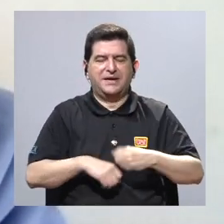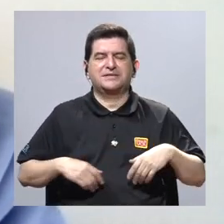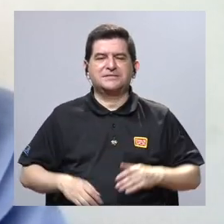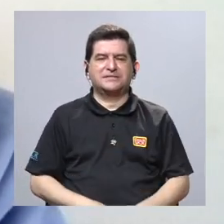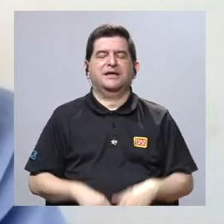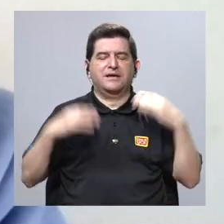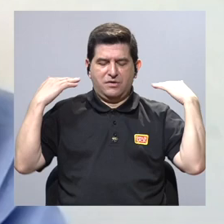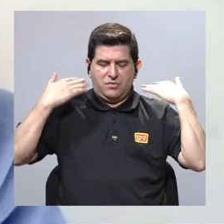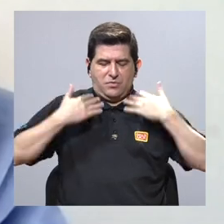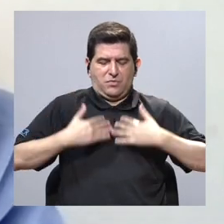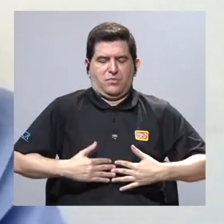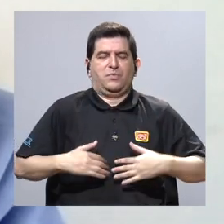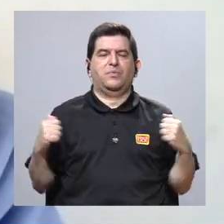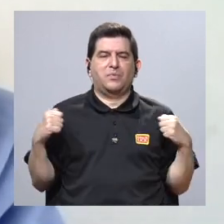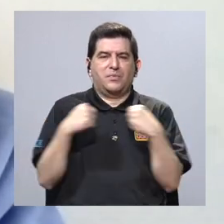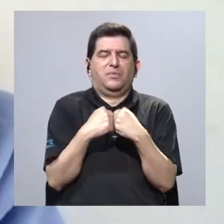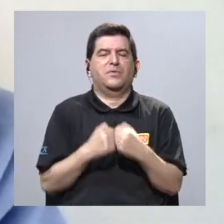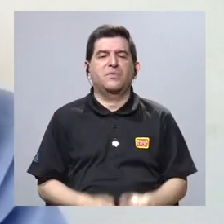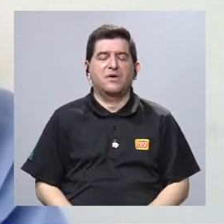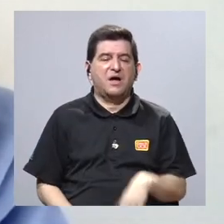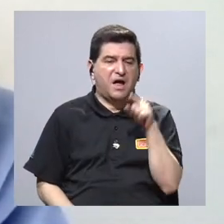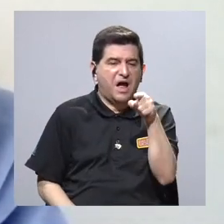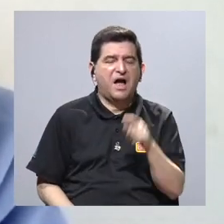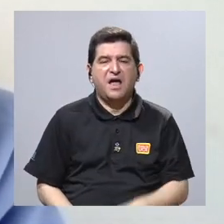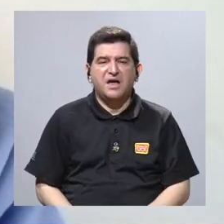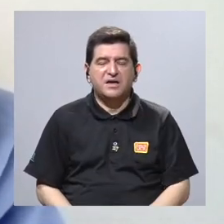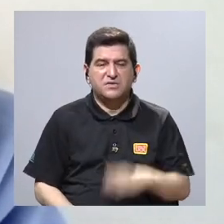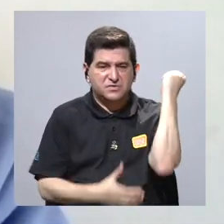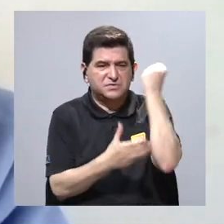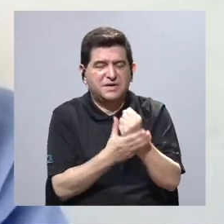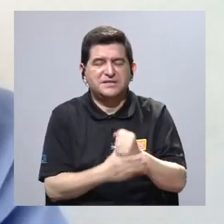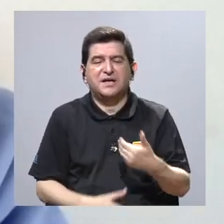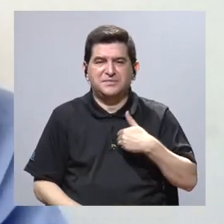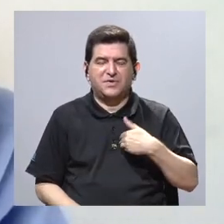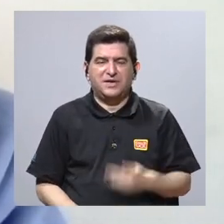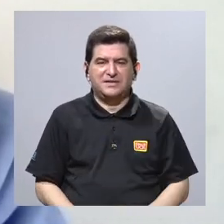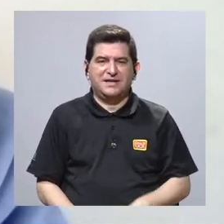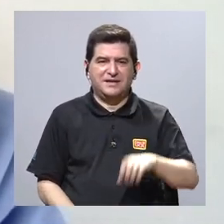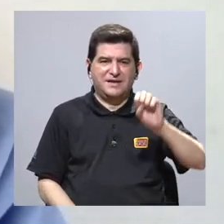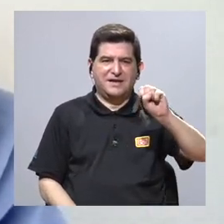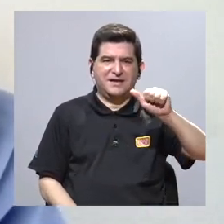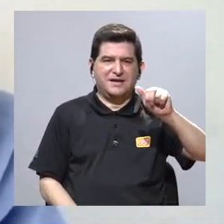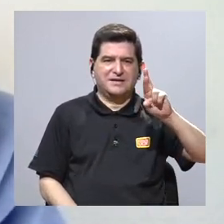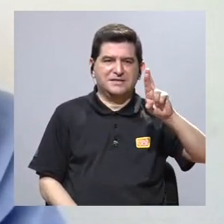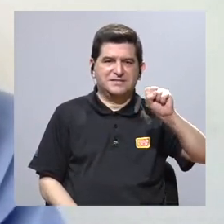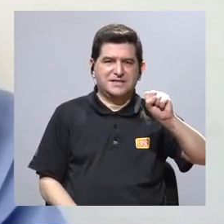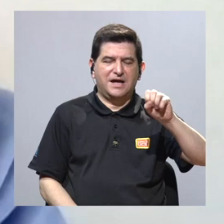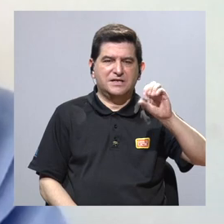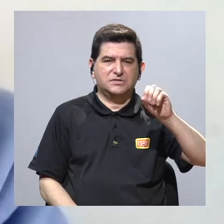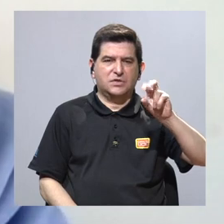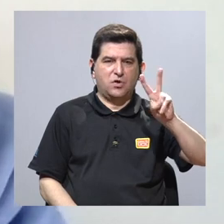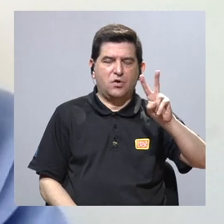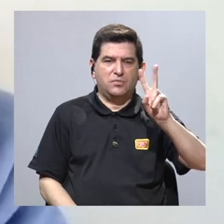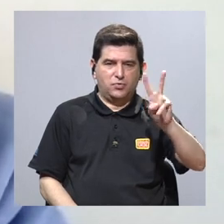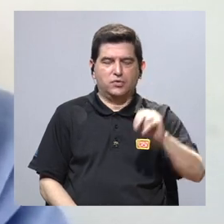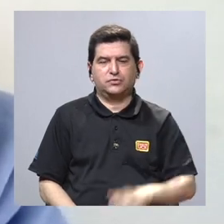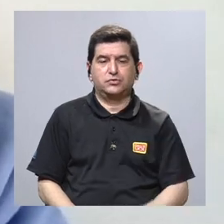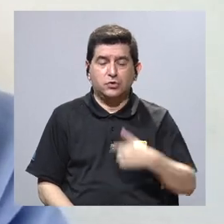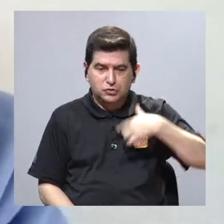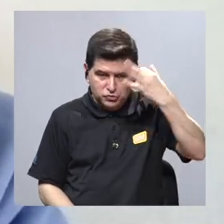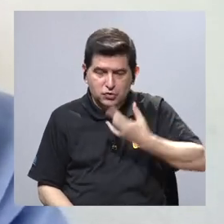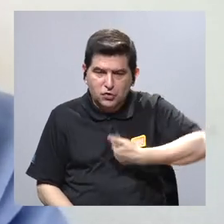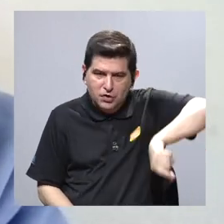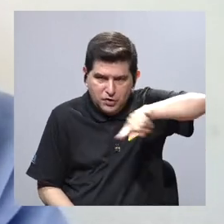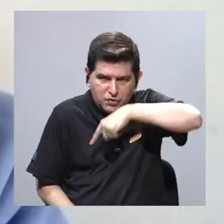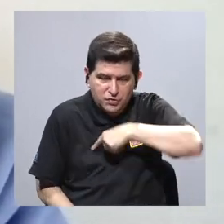sea, y al final sacrificarlos porque se infectaron con SARS-CoV-2. Ese tipo de cosas nos tiene que hacer reflexionar. Yo pienso que